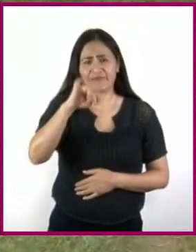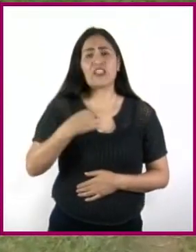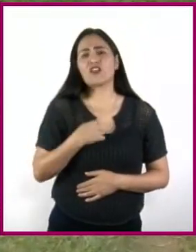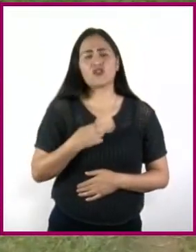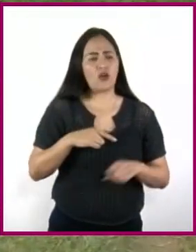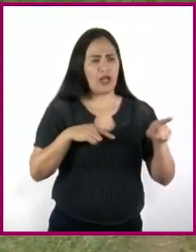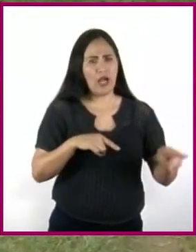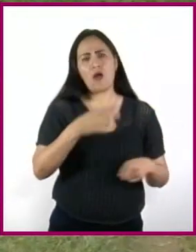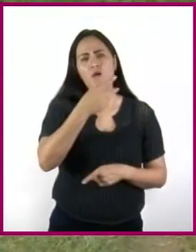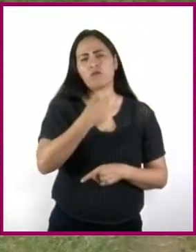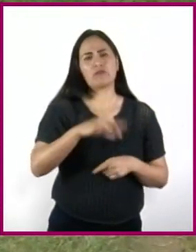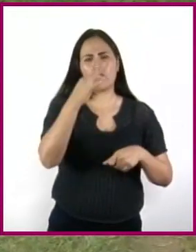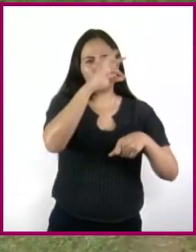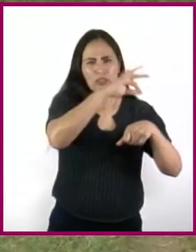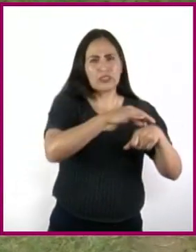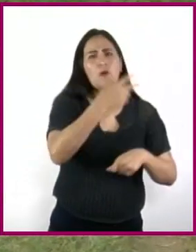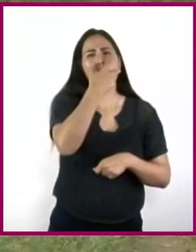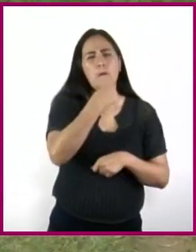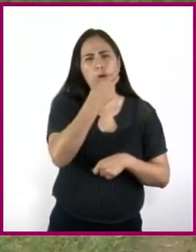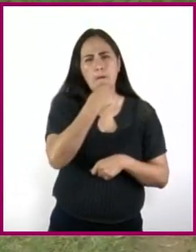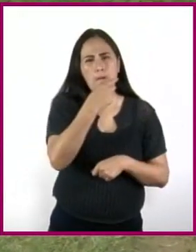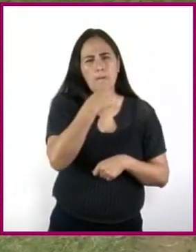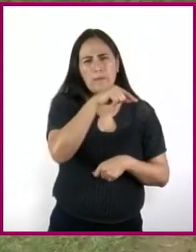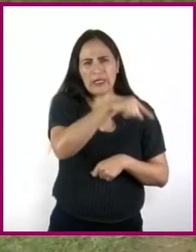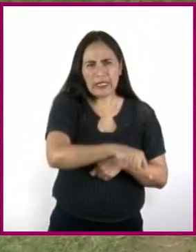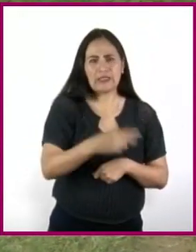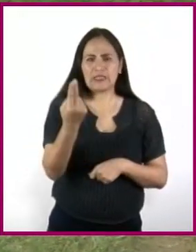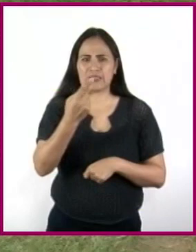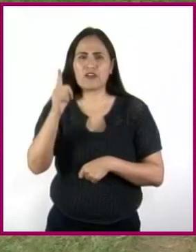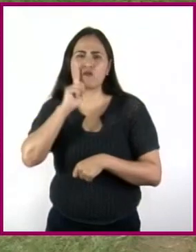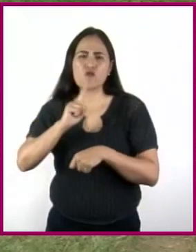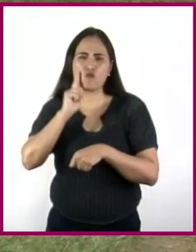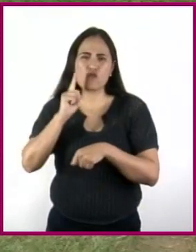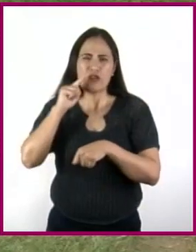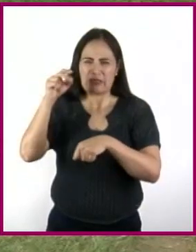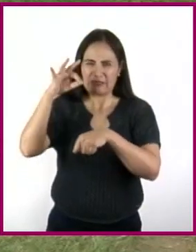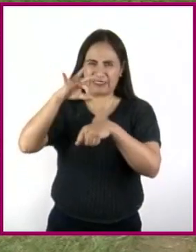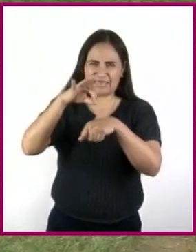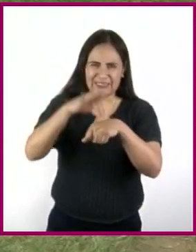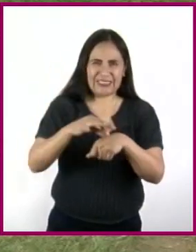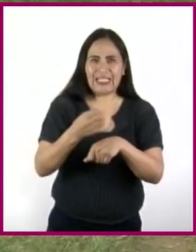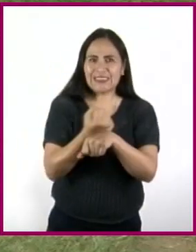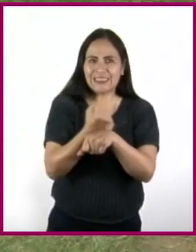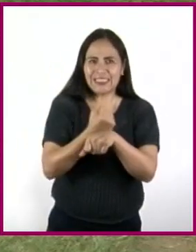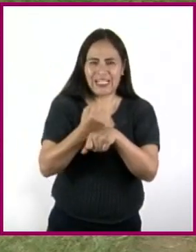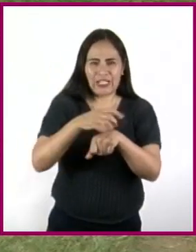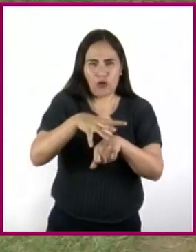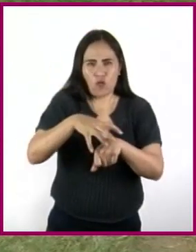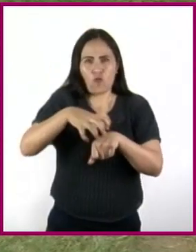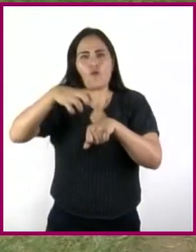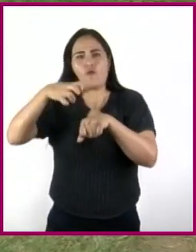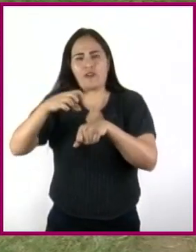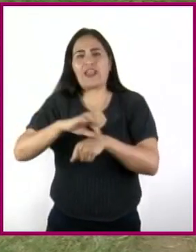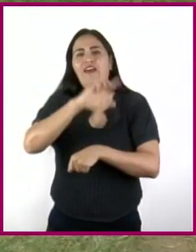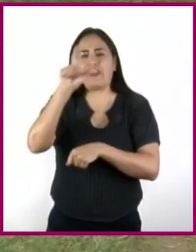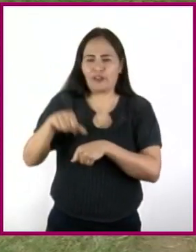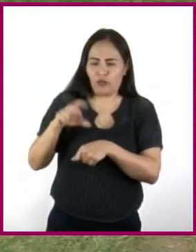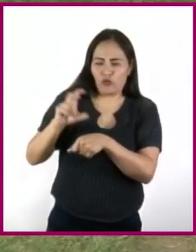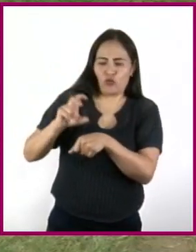diferencia de los mosquitos macho, las hembras necesitan los aminoácidos de la sangre. Así es como tienen proteínas para producir huevos.